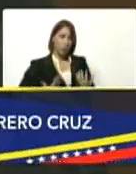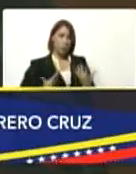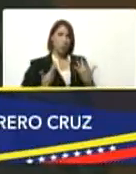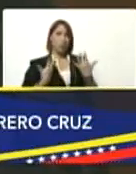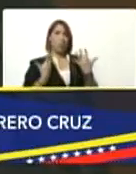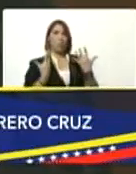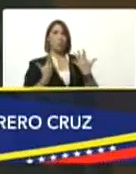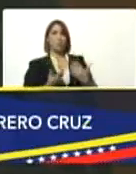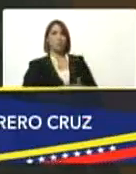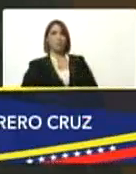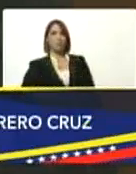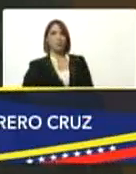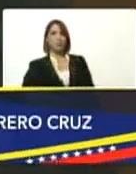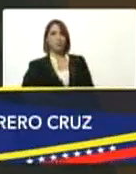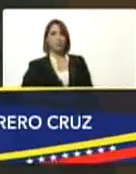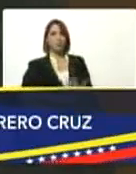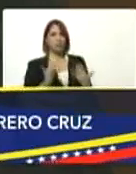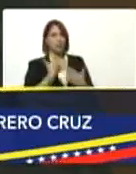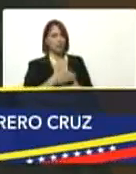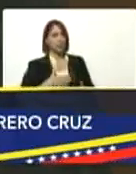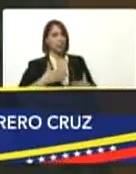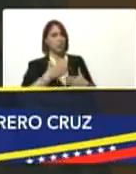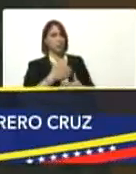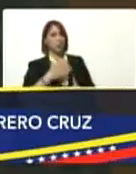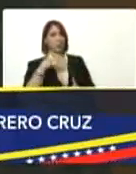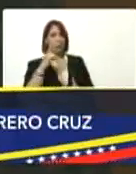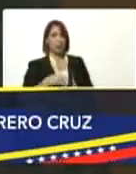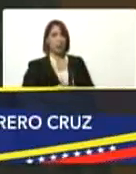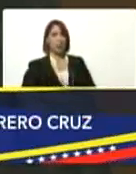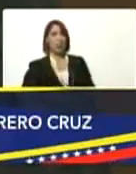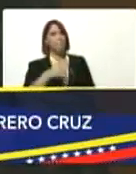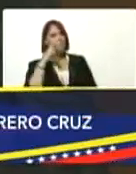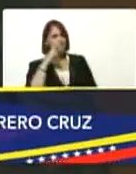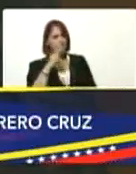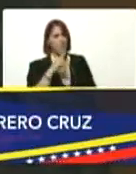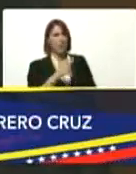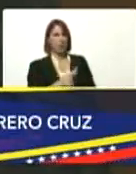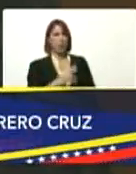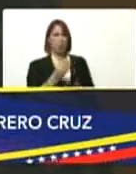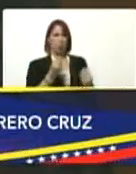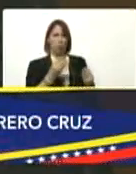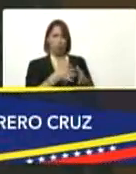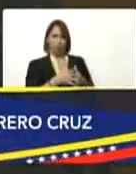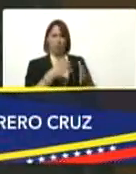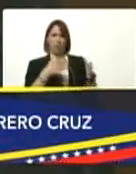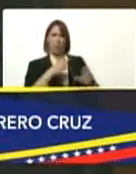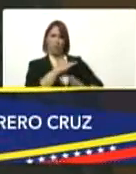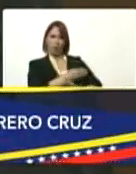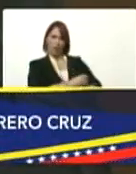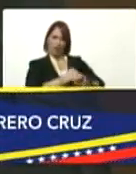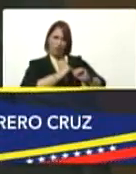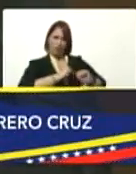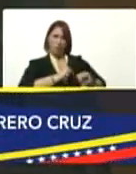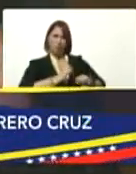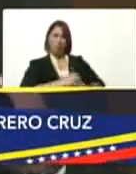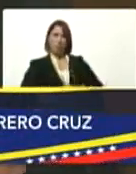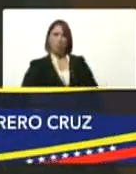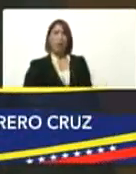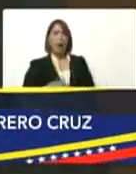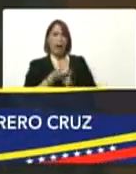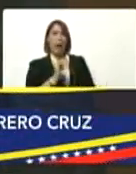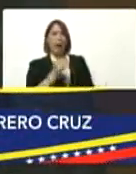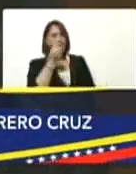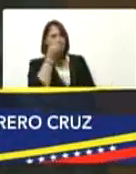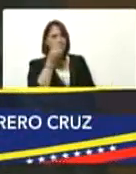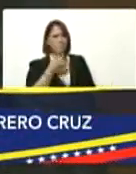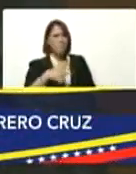que disfrutamos, y a su vez vimos la solemnidad con que allí está toda esa